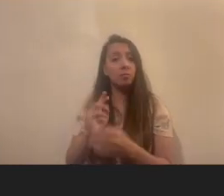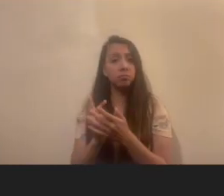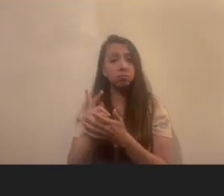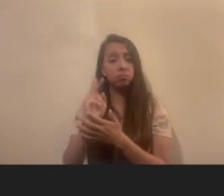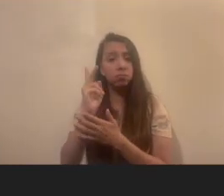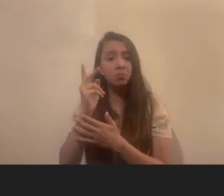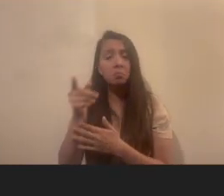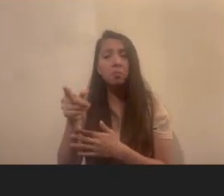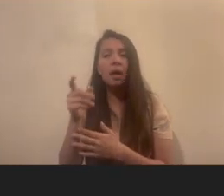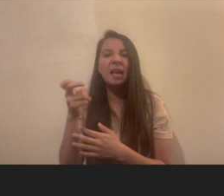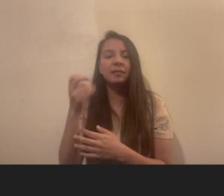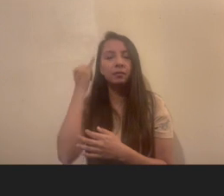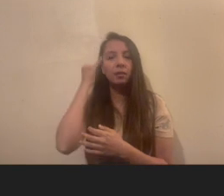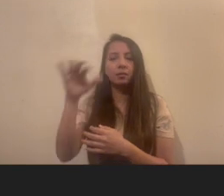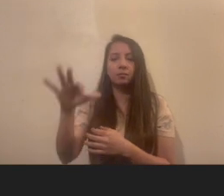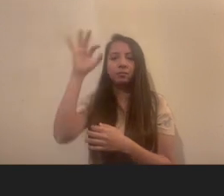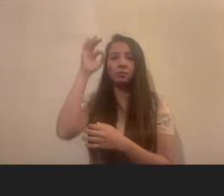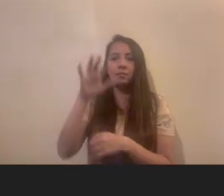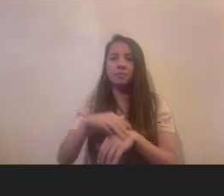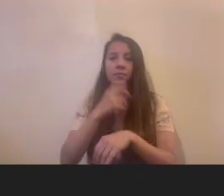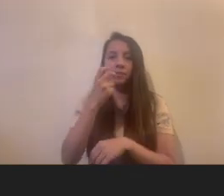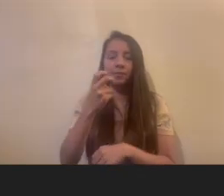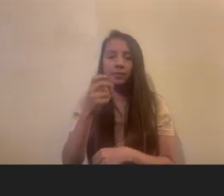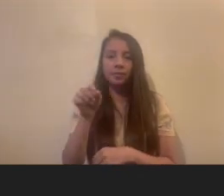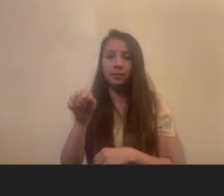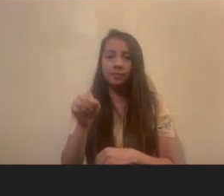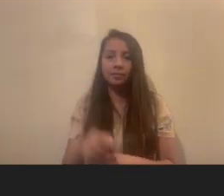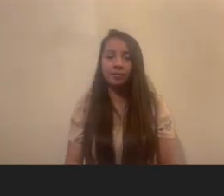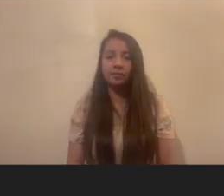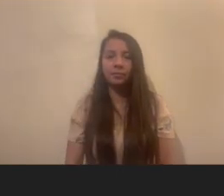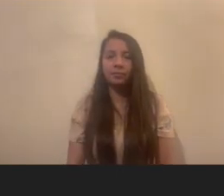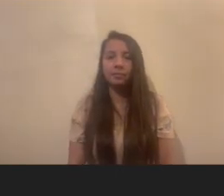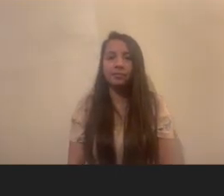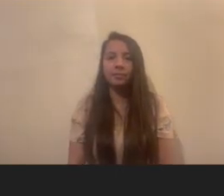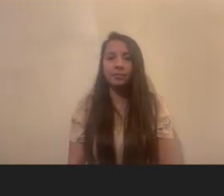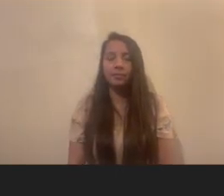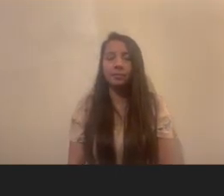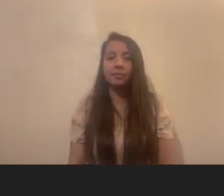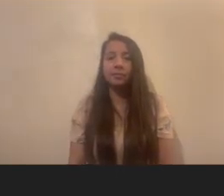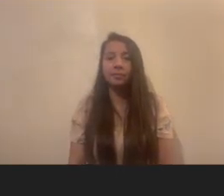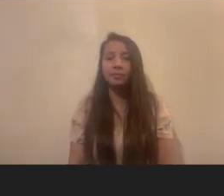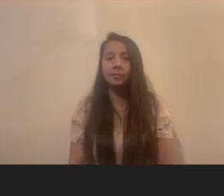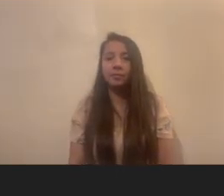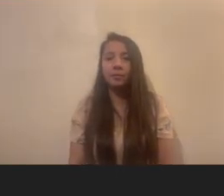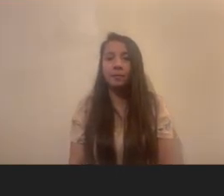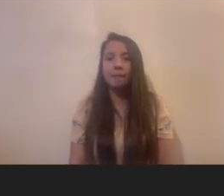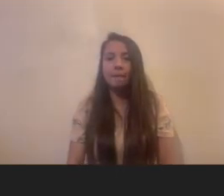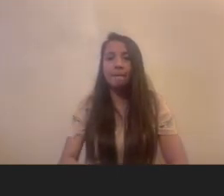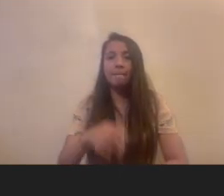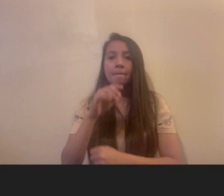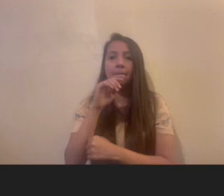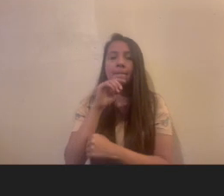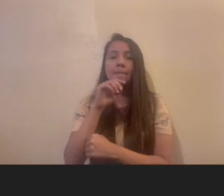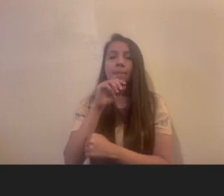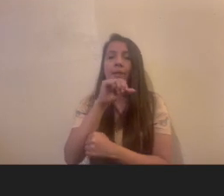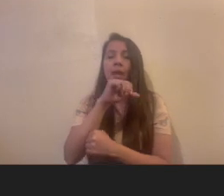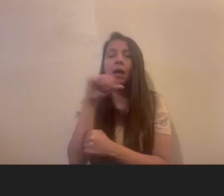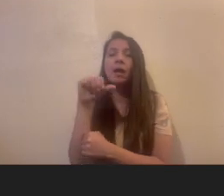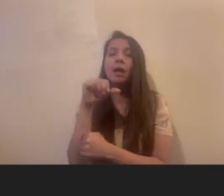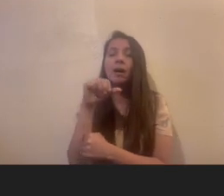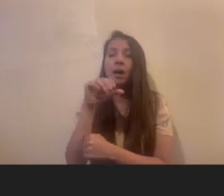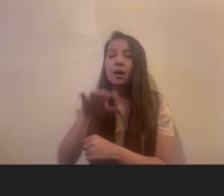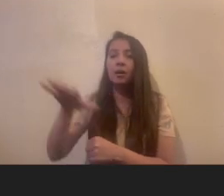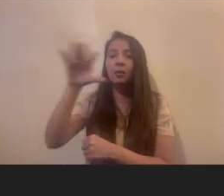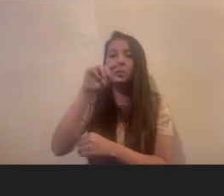adaptarse a condiciones tan extremas. Es por esa crece razón en que ambientes, elegimos sí, perdón Inés, Sí, crece en sí. ambientes